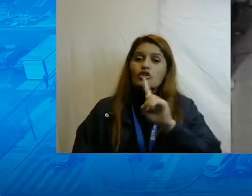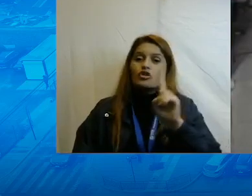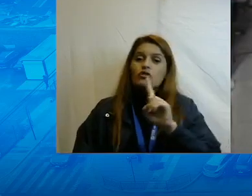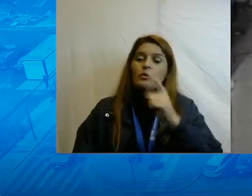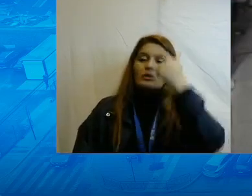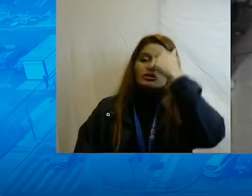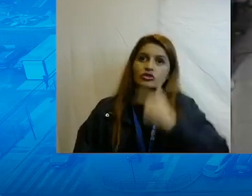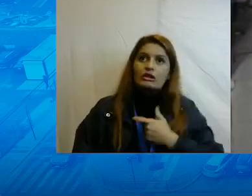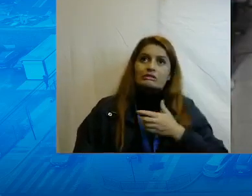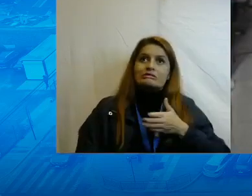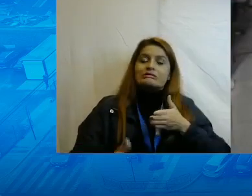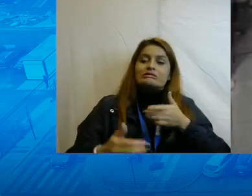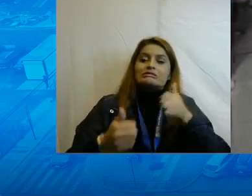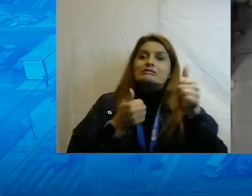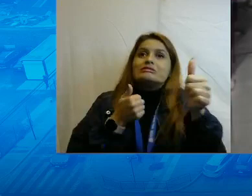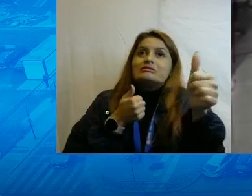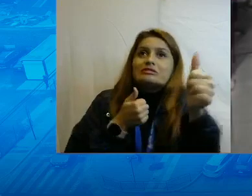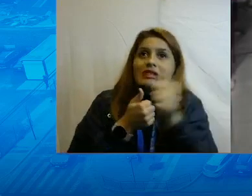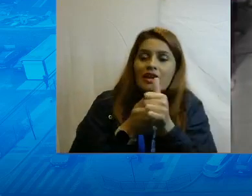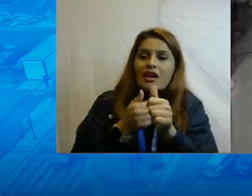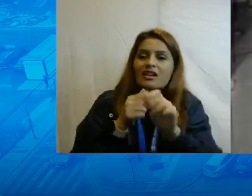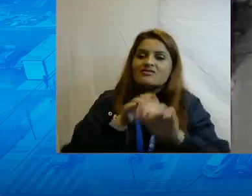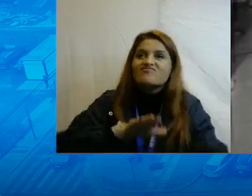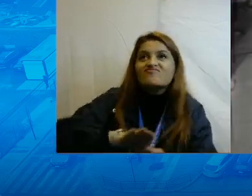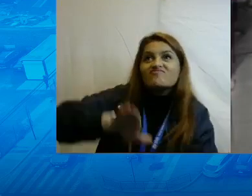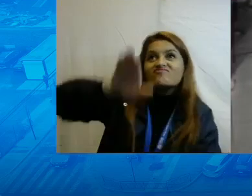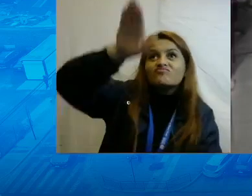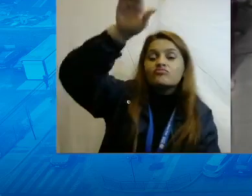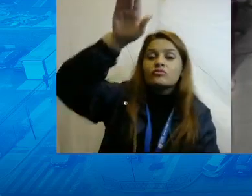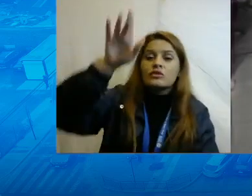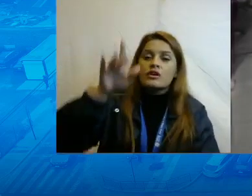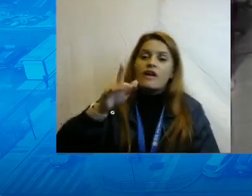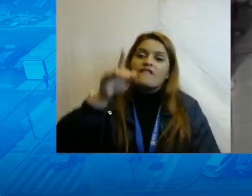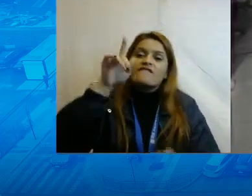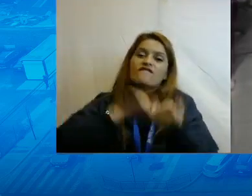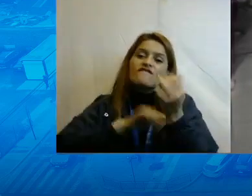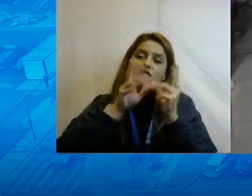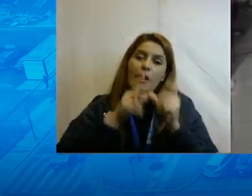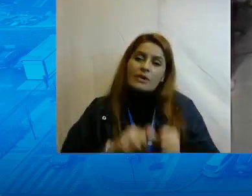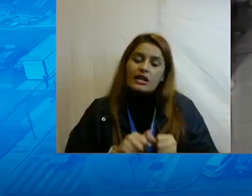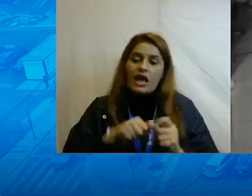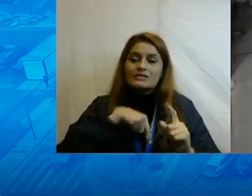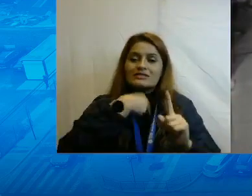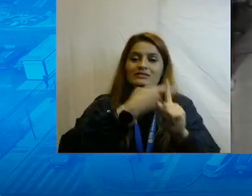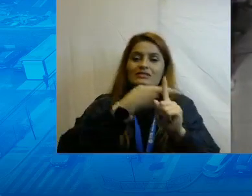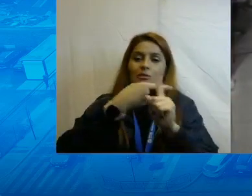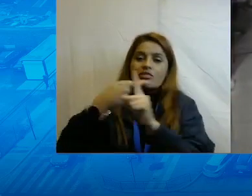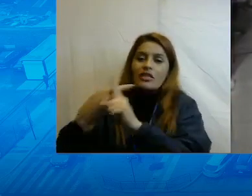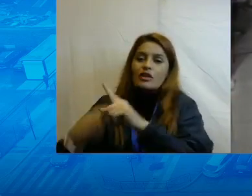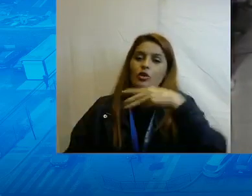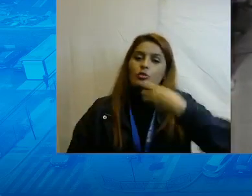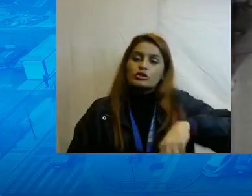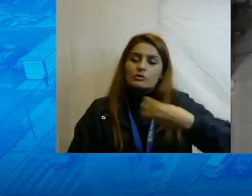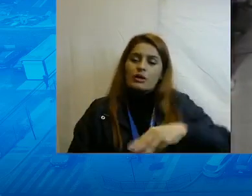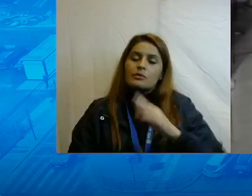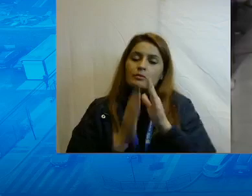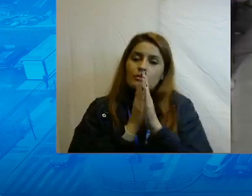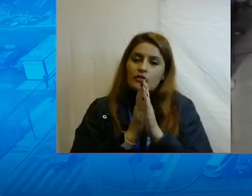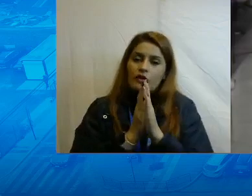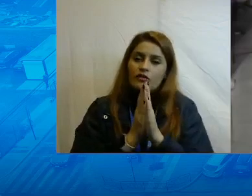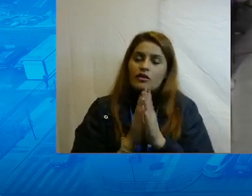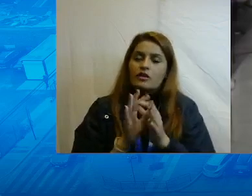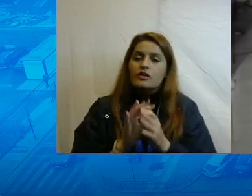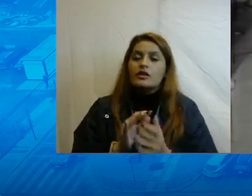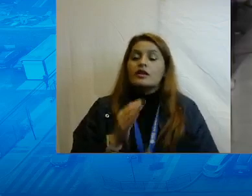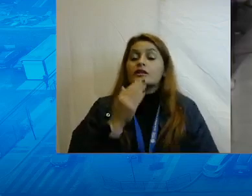que la gente llegue lo más cercano, ¿cierto?, donde están su familiar en el cementerio municipal. Así que si se puede ver ese tema, alcaldesa, se